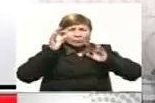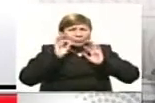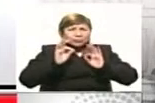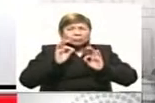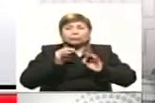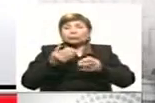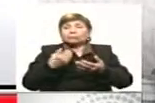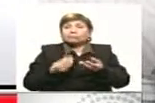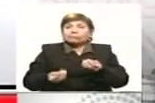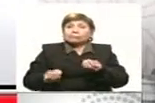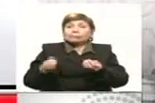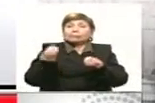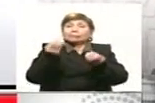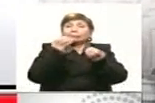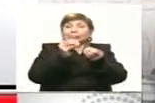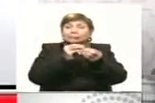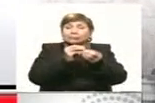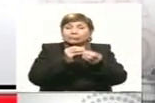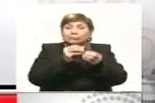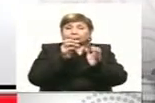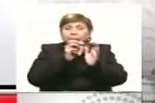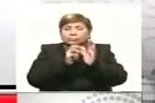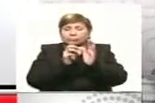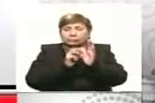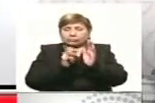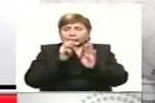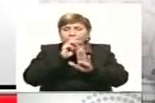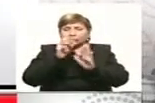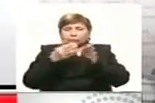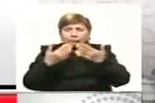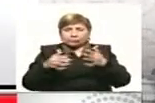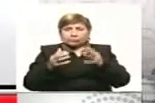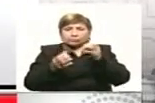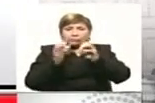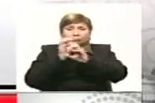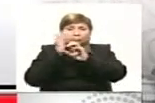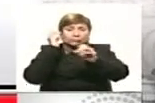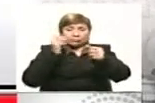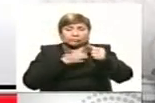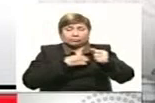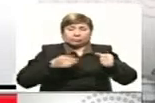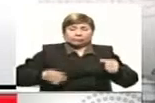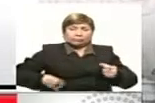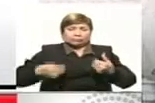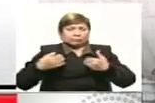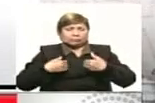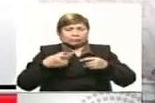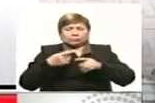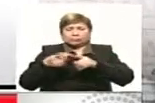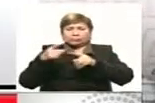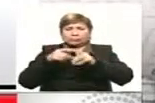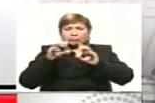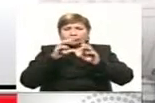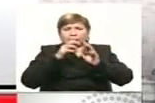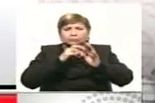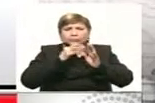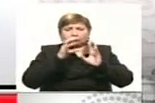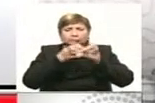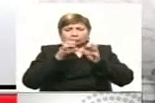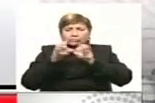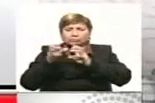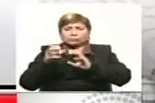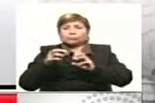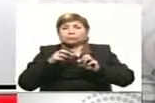a añadir a los programas que ya existen en el Ministerio de Transportes, que el Ministerio de Transportes tiene varios programas de mejoramiento de vías, pero todos sabemos que